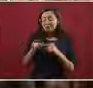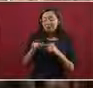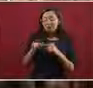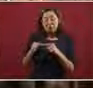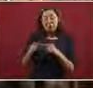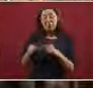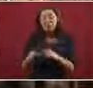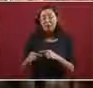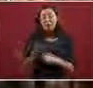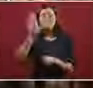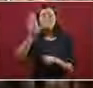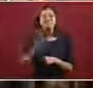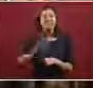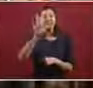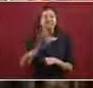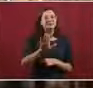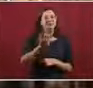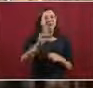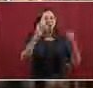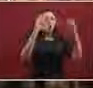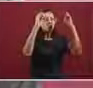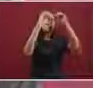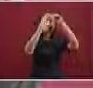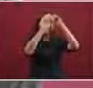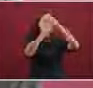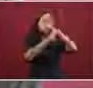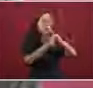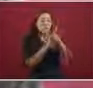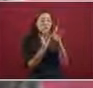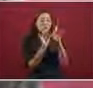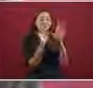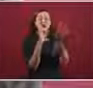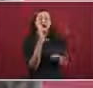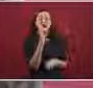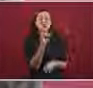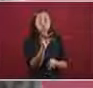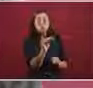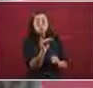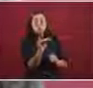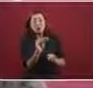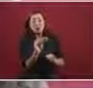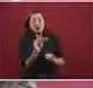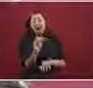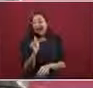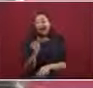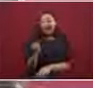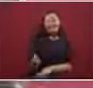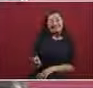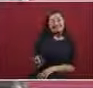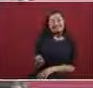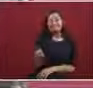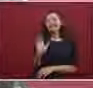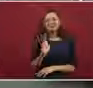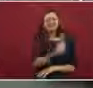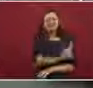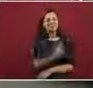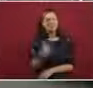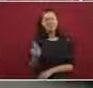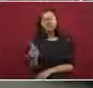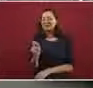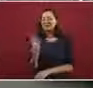algo luminoso en medio de la oscuridad, y asesinan a Madero